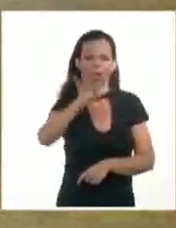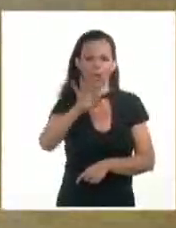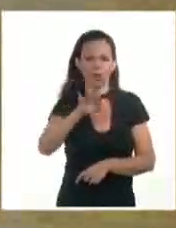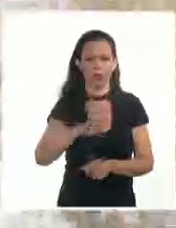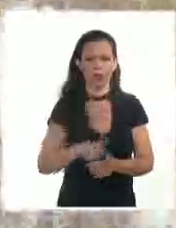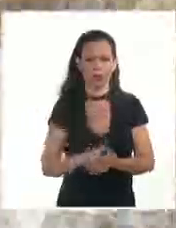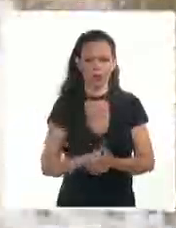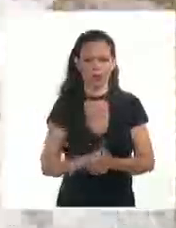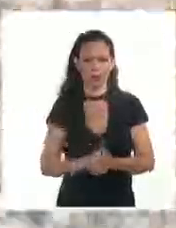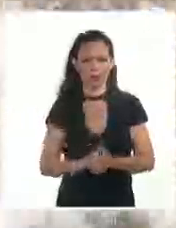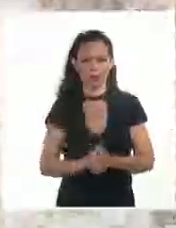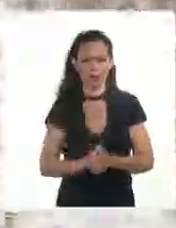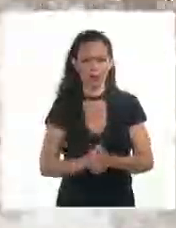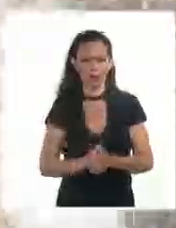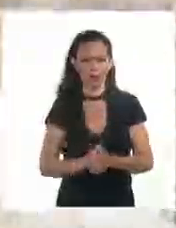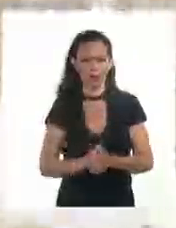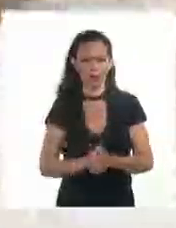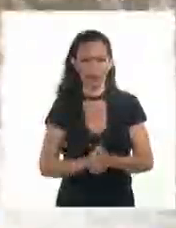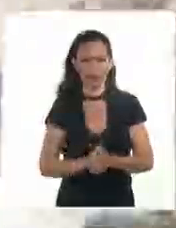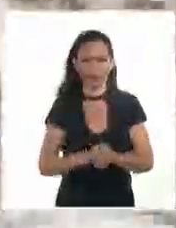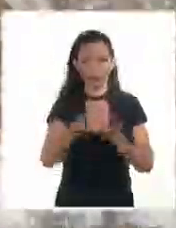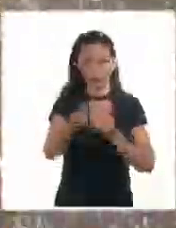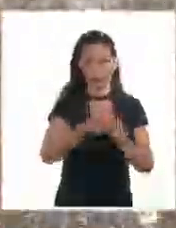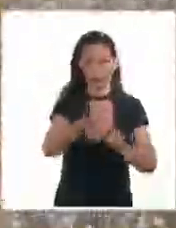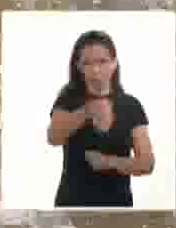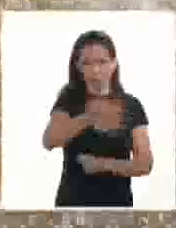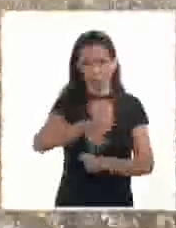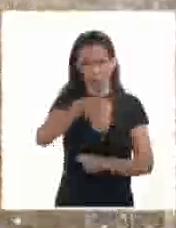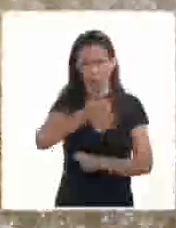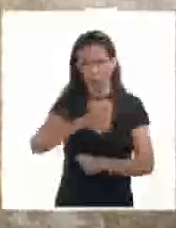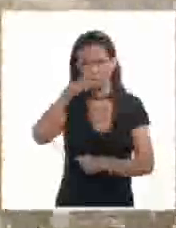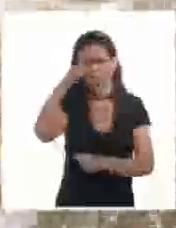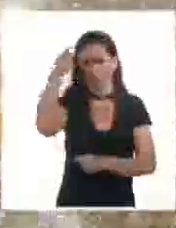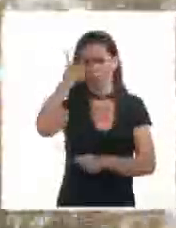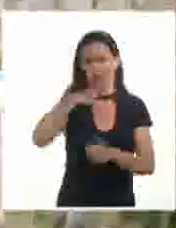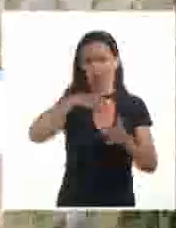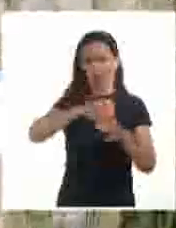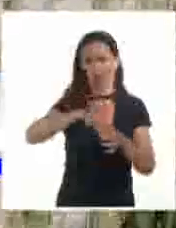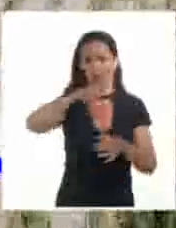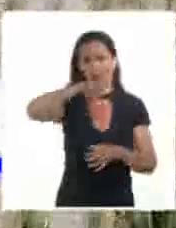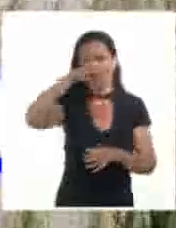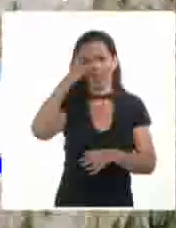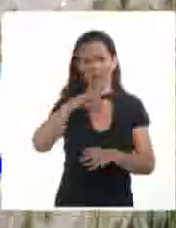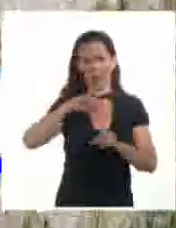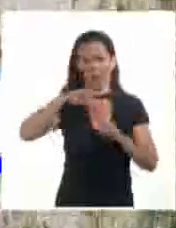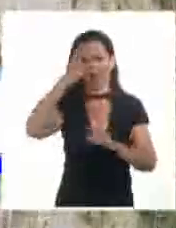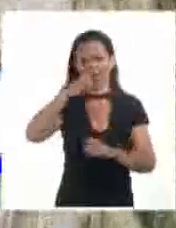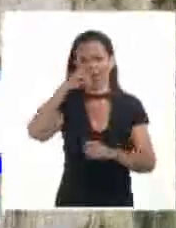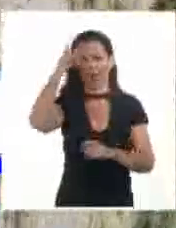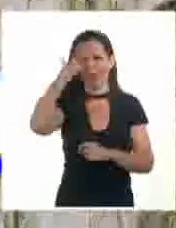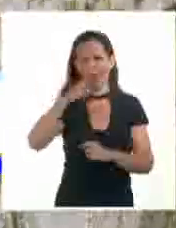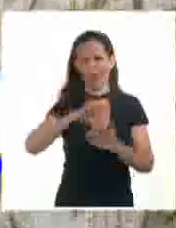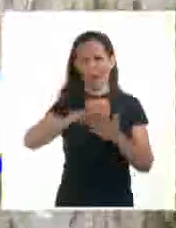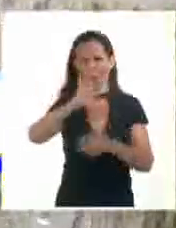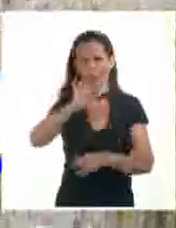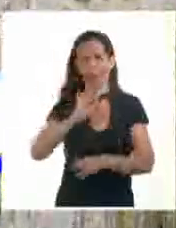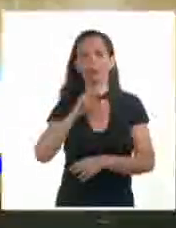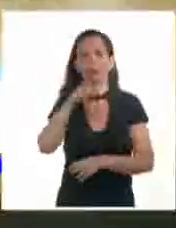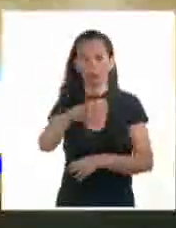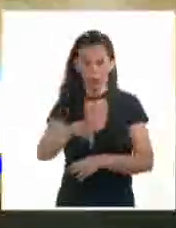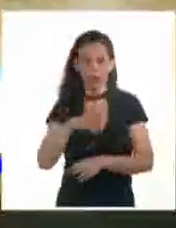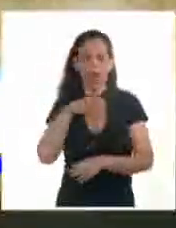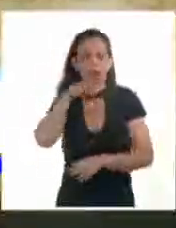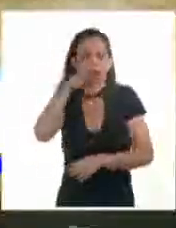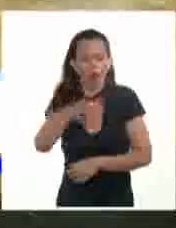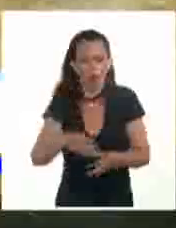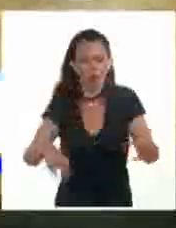Hasta la demarcación de Castro, en el municipio del Guinero, desagua de Tánamo a unos 200 kilómetros, llegó nuestro equipo de prensa tras la historia